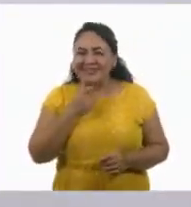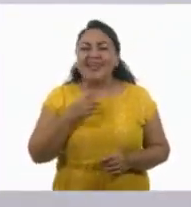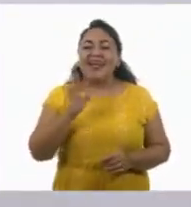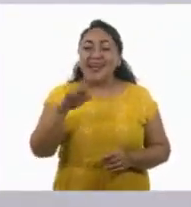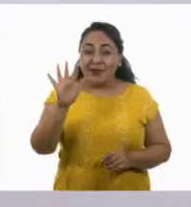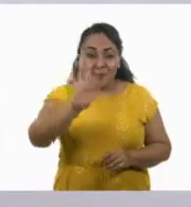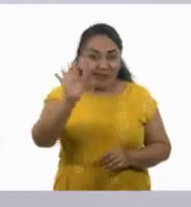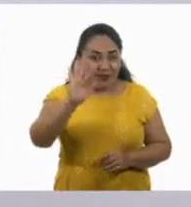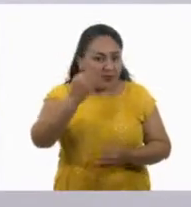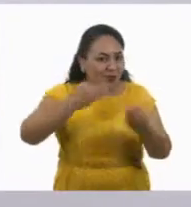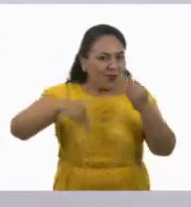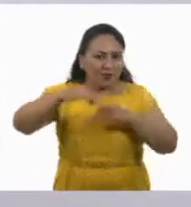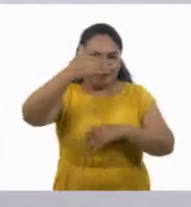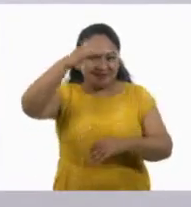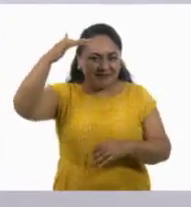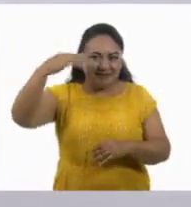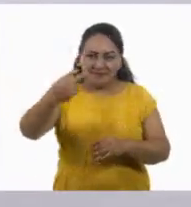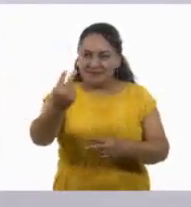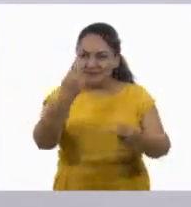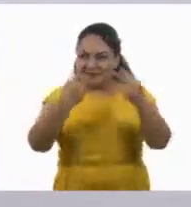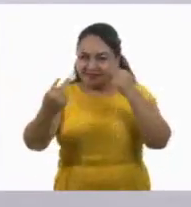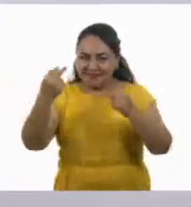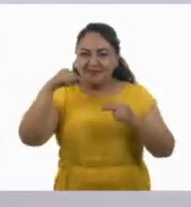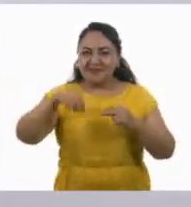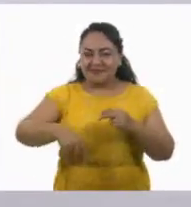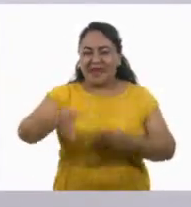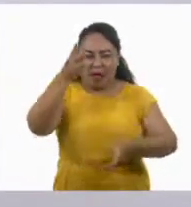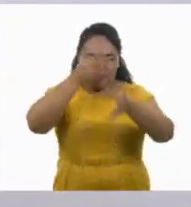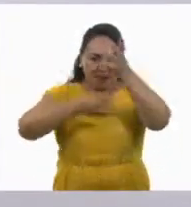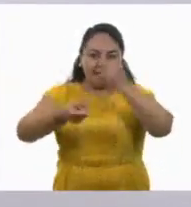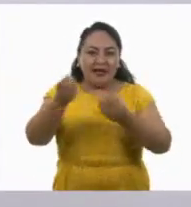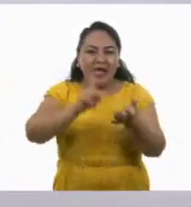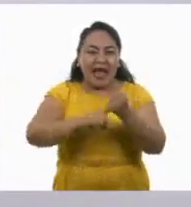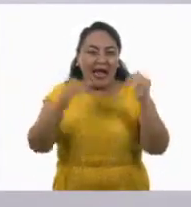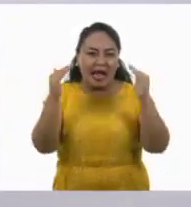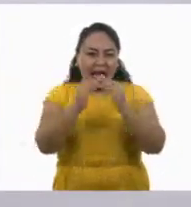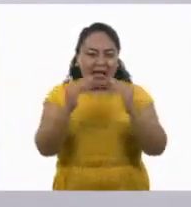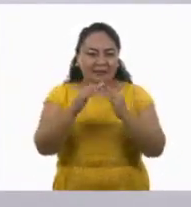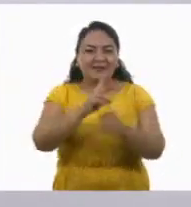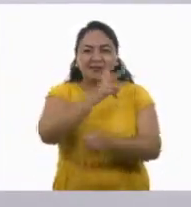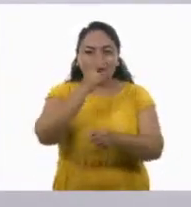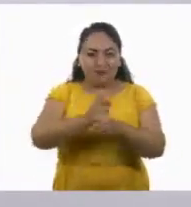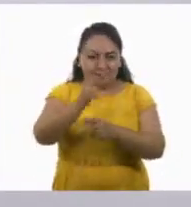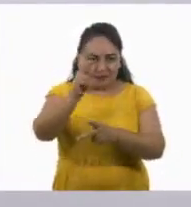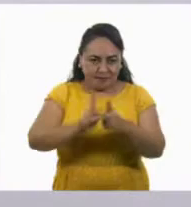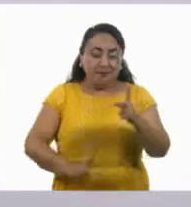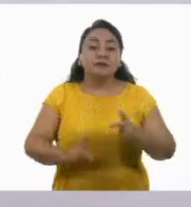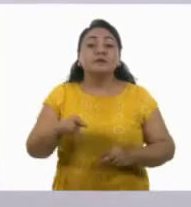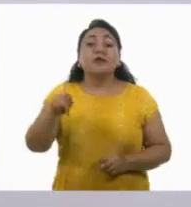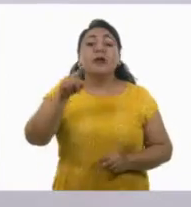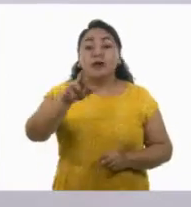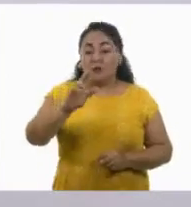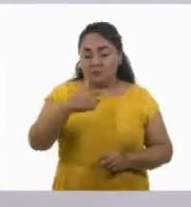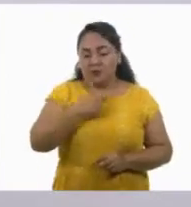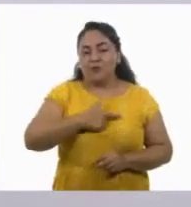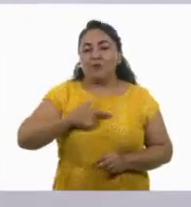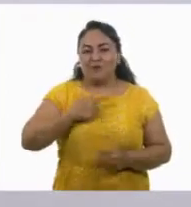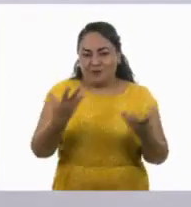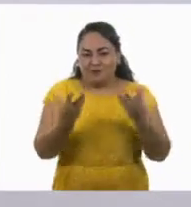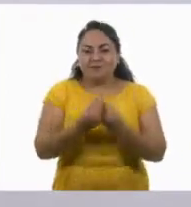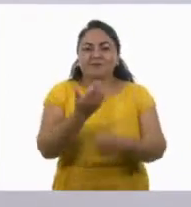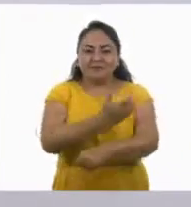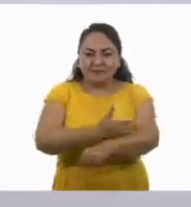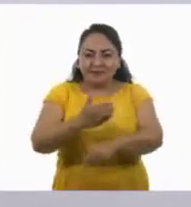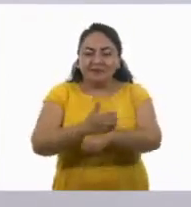Hola a todos los adultos que nos ven en Aprende en Casa 2. Es un gusto que nos acompañen. Es importante